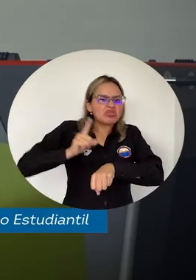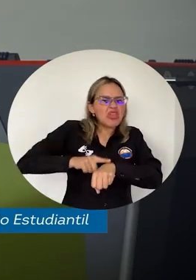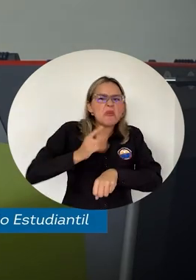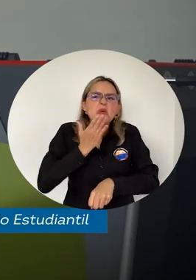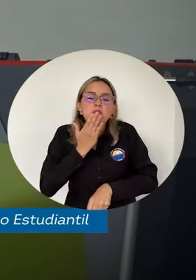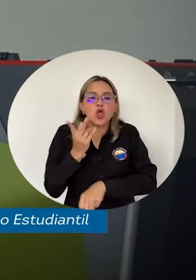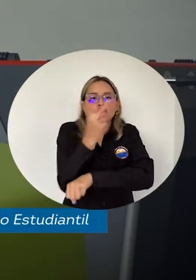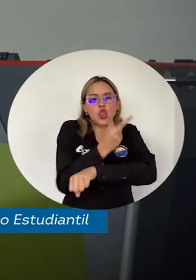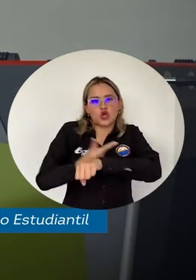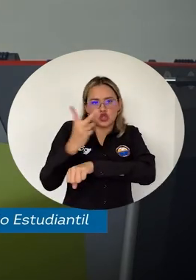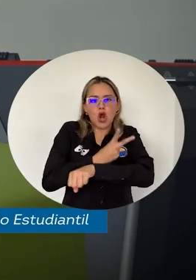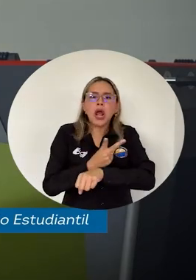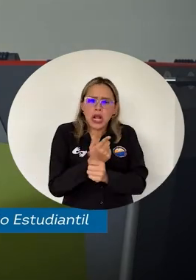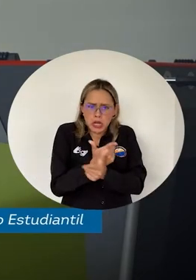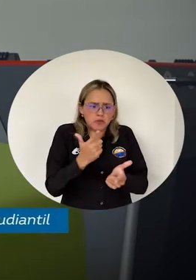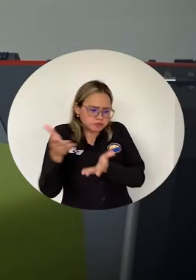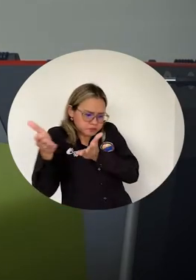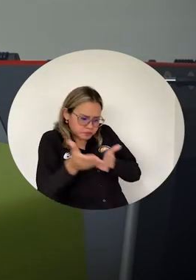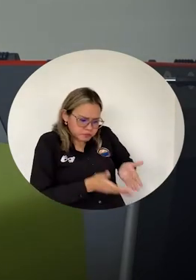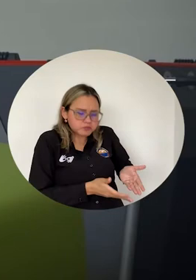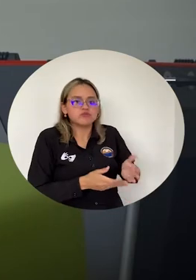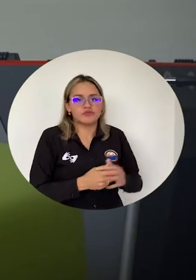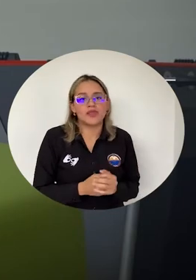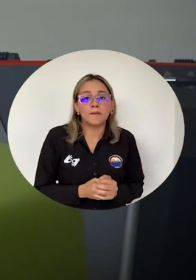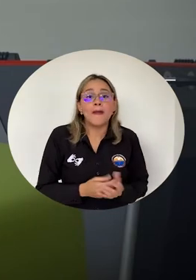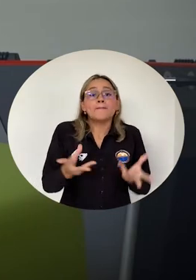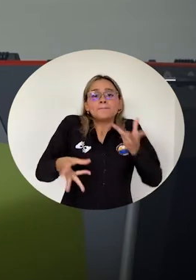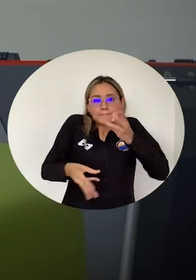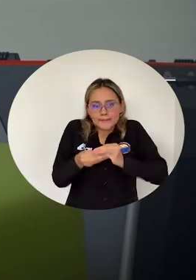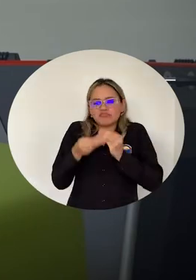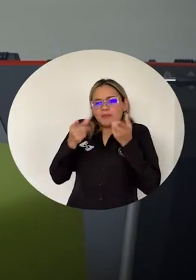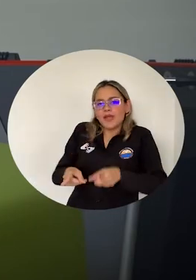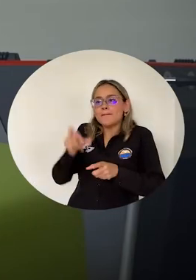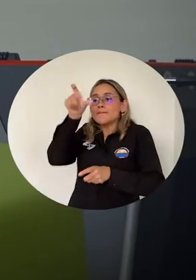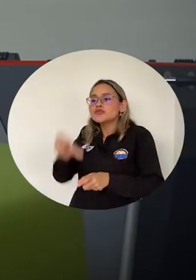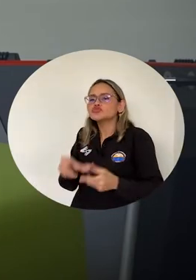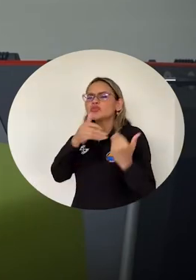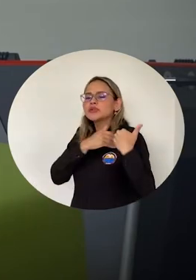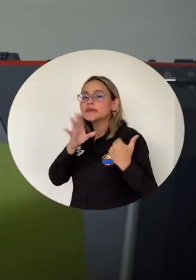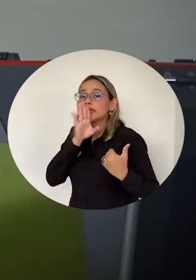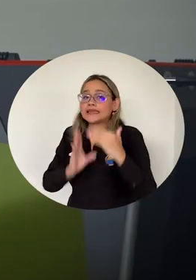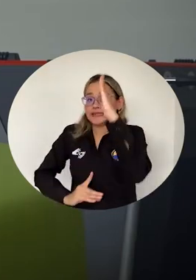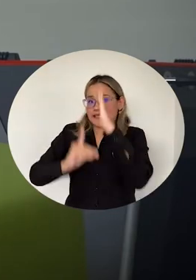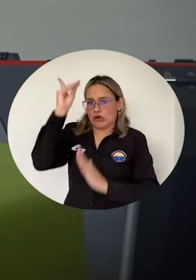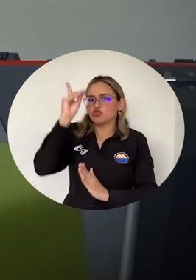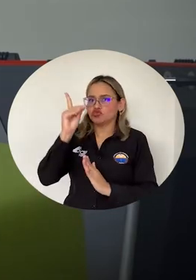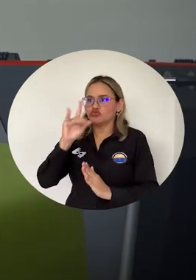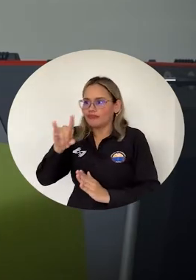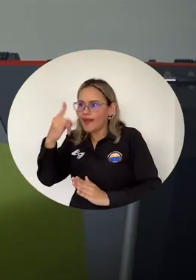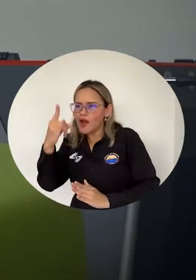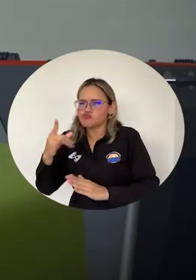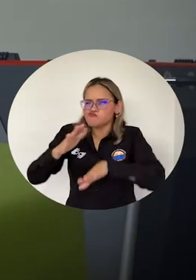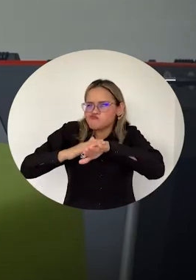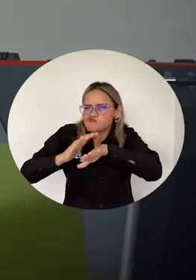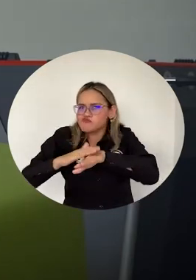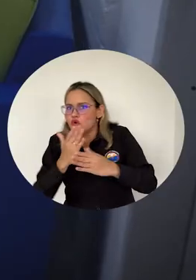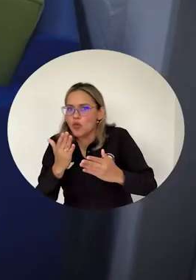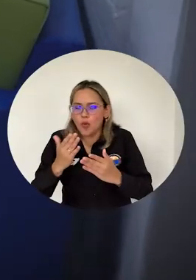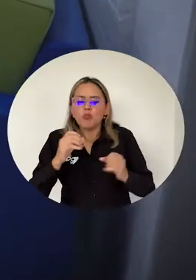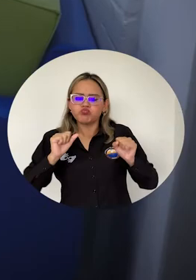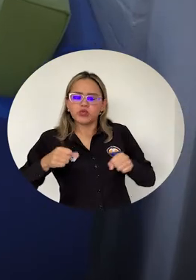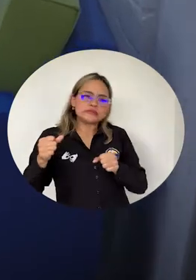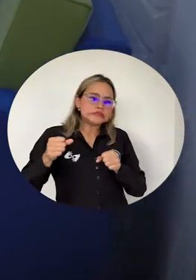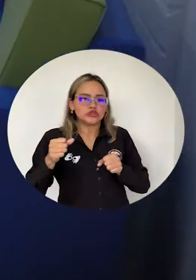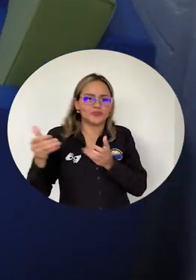con el encargado de desarrollo estudiantil para la iniciativa de liderazgo en la universidad